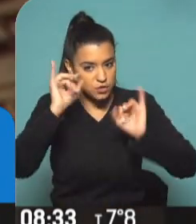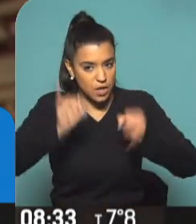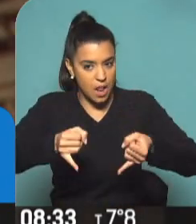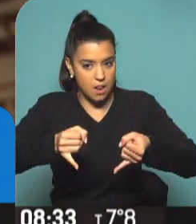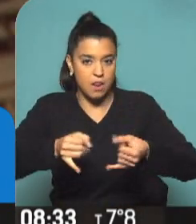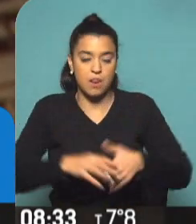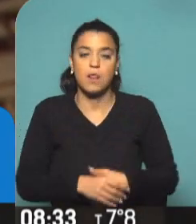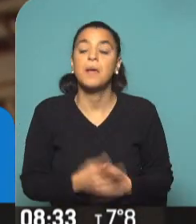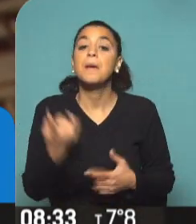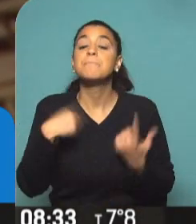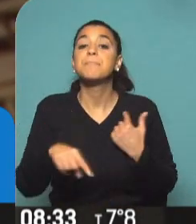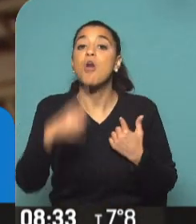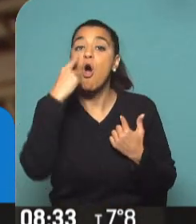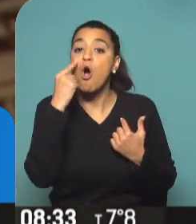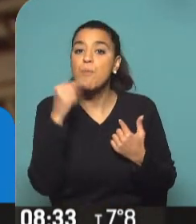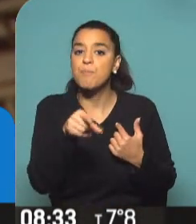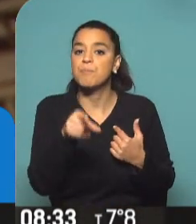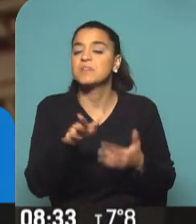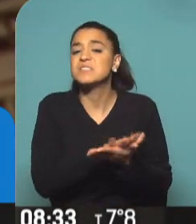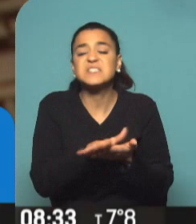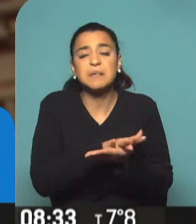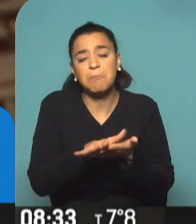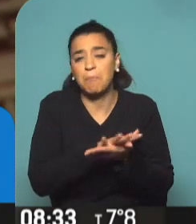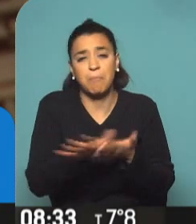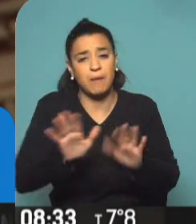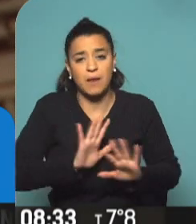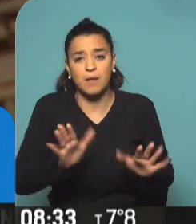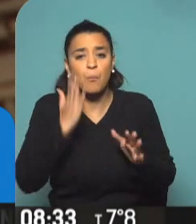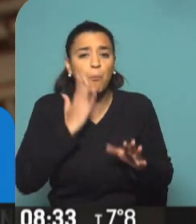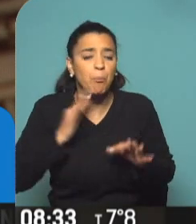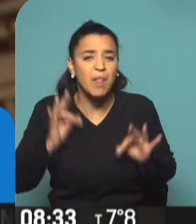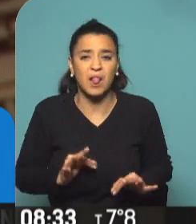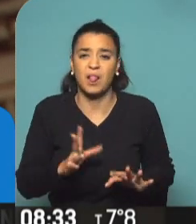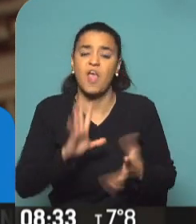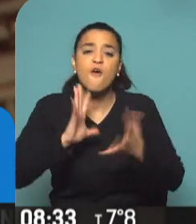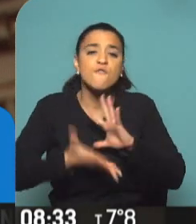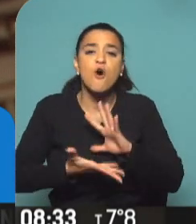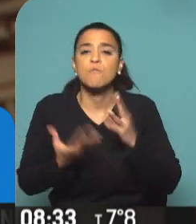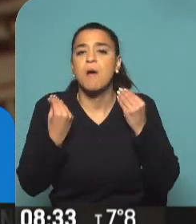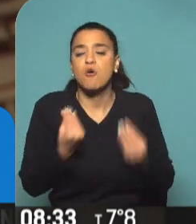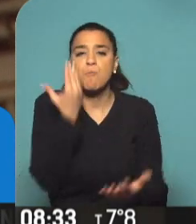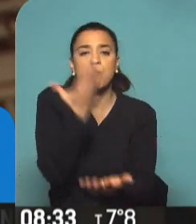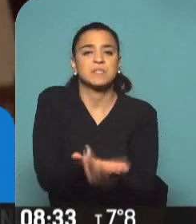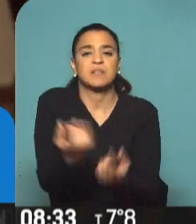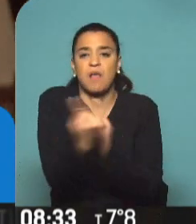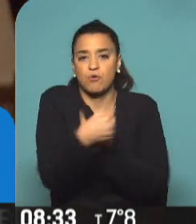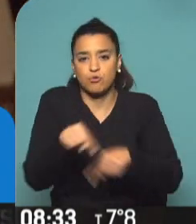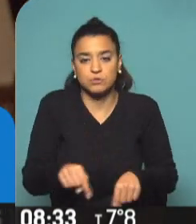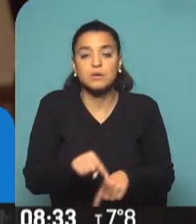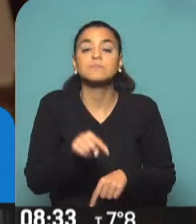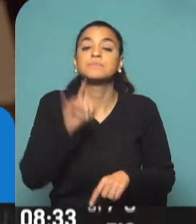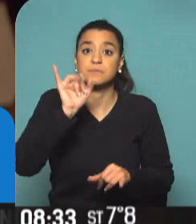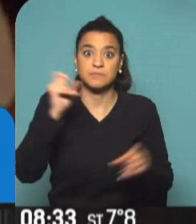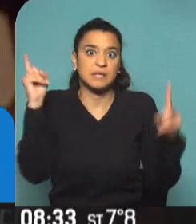profesionalmente, pero es un hombre simple, sencillo, humilde en la manera de presentar las cosas, acepta